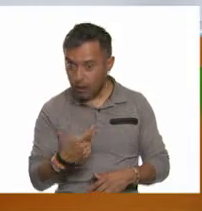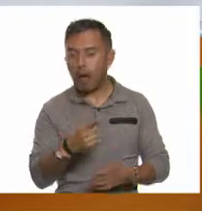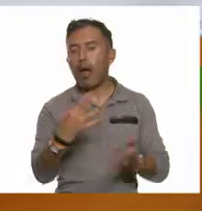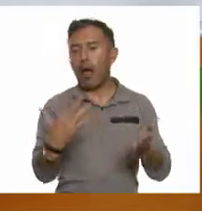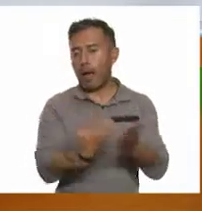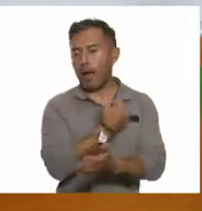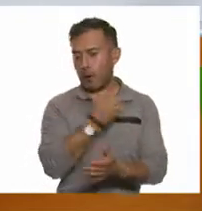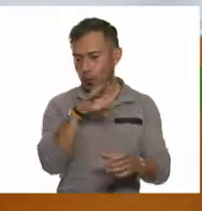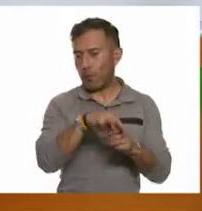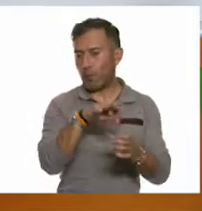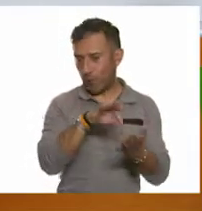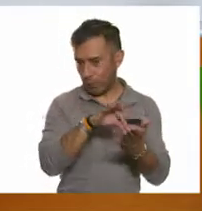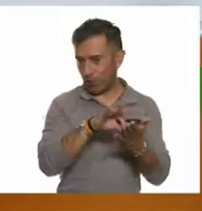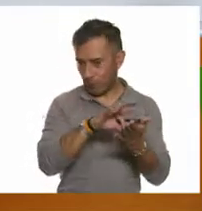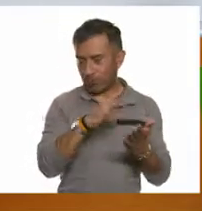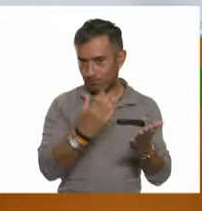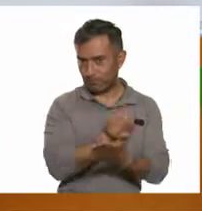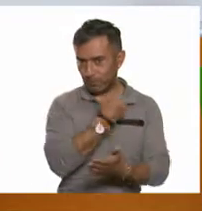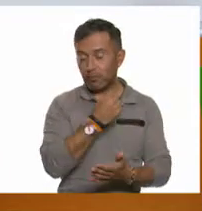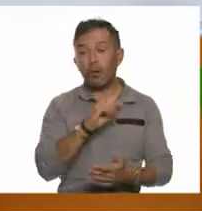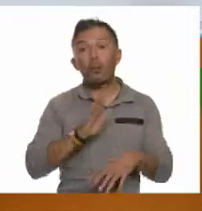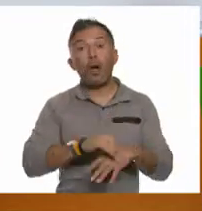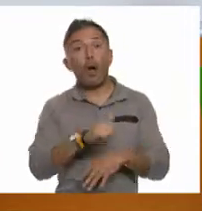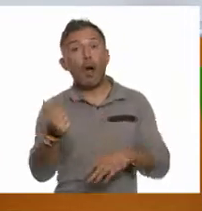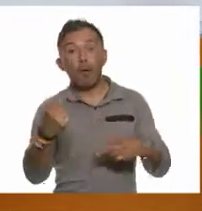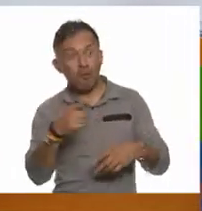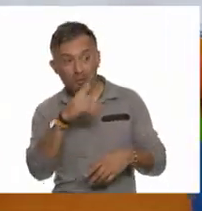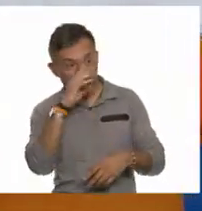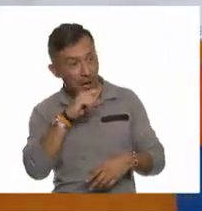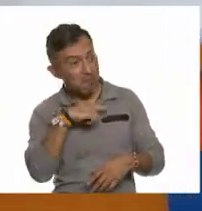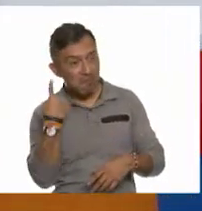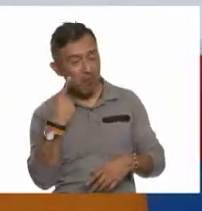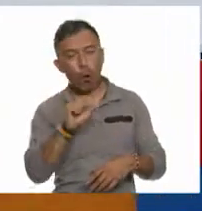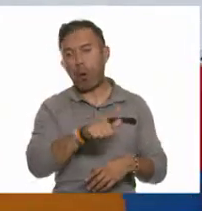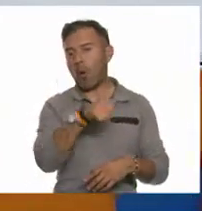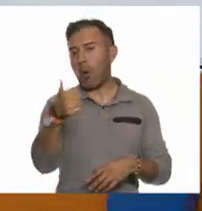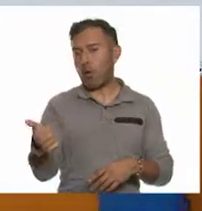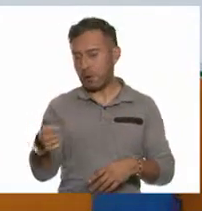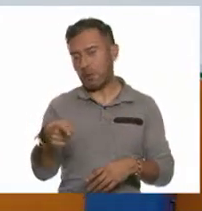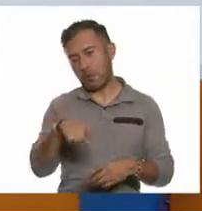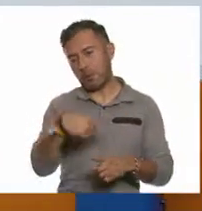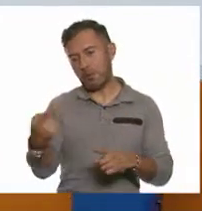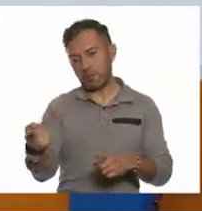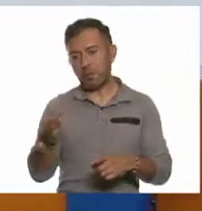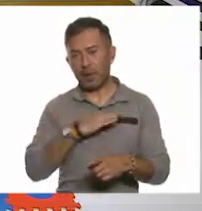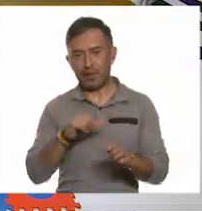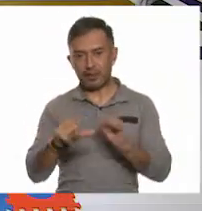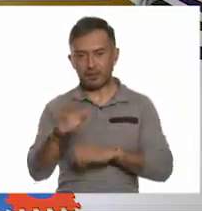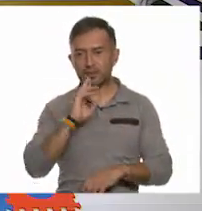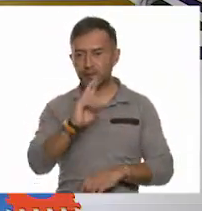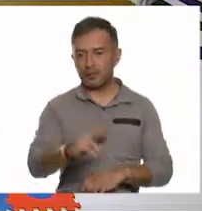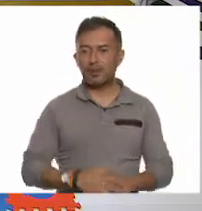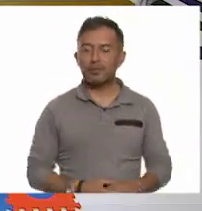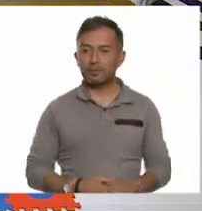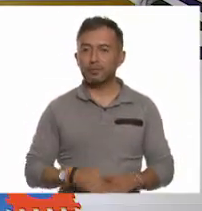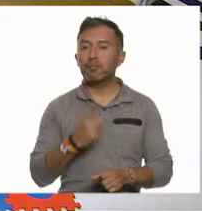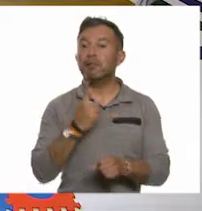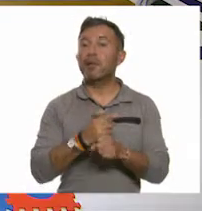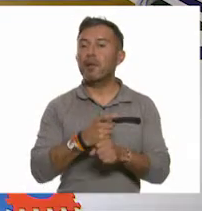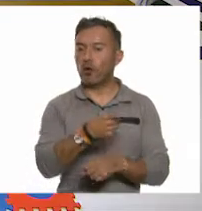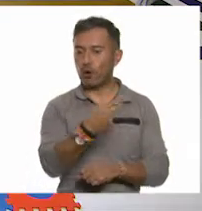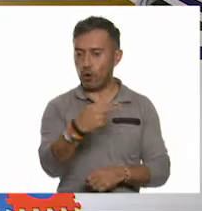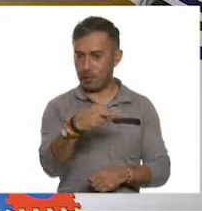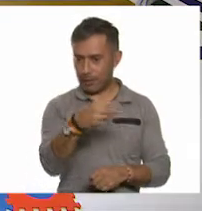la otra persona puede tener la opción de contestar. Perfecto. ¿Ok? Entonces primero voy a poner aquí tu nombre